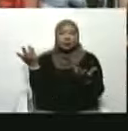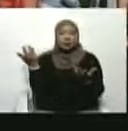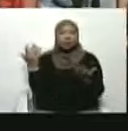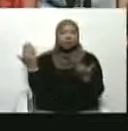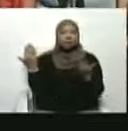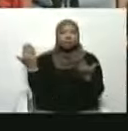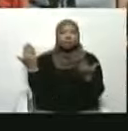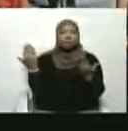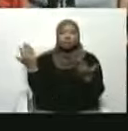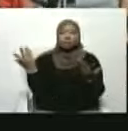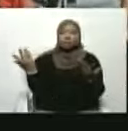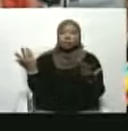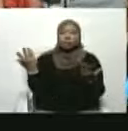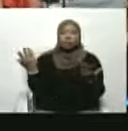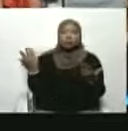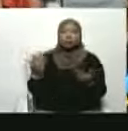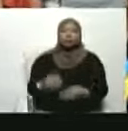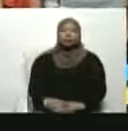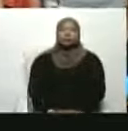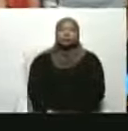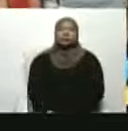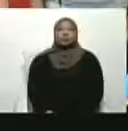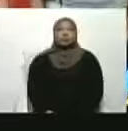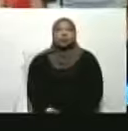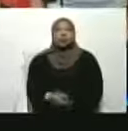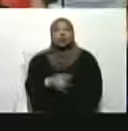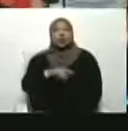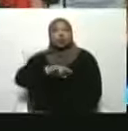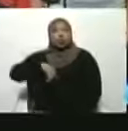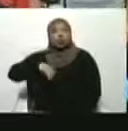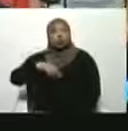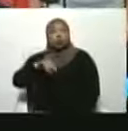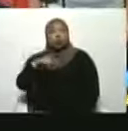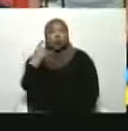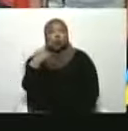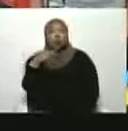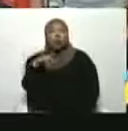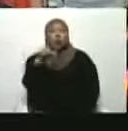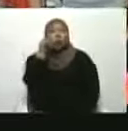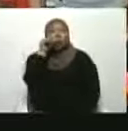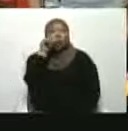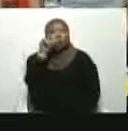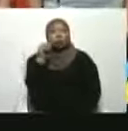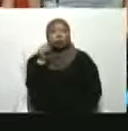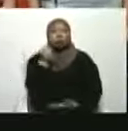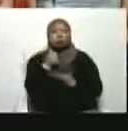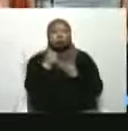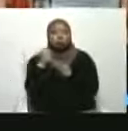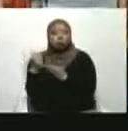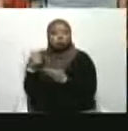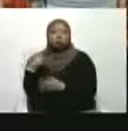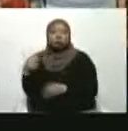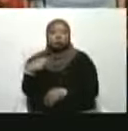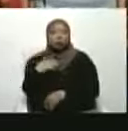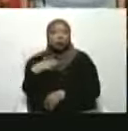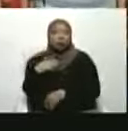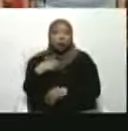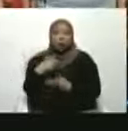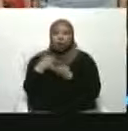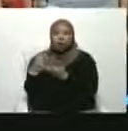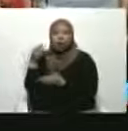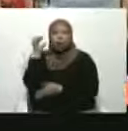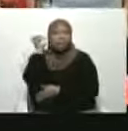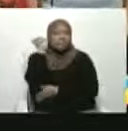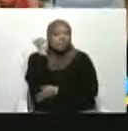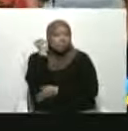Pues porque van a decir que nosotros le estamos haciendo trampa ningún hombre grite No la vamos a ayudar